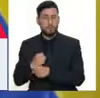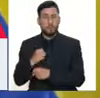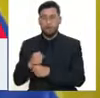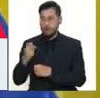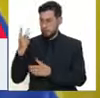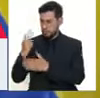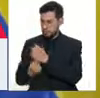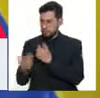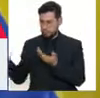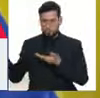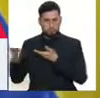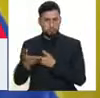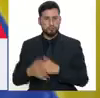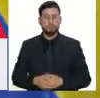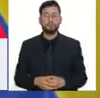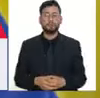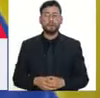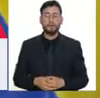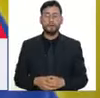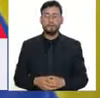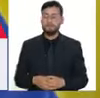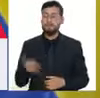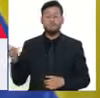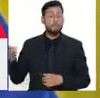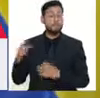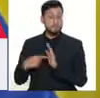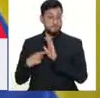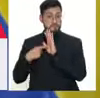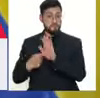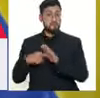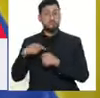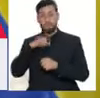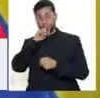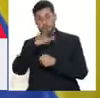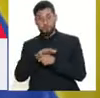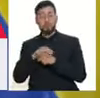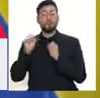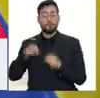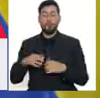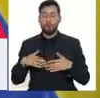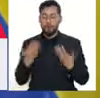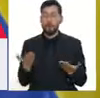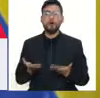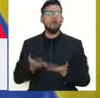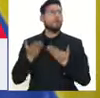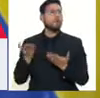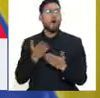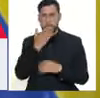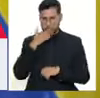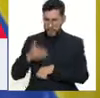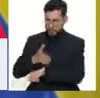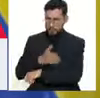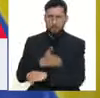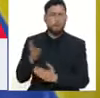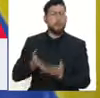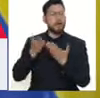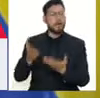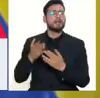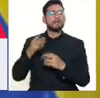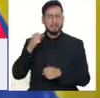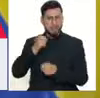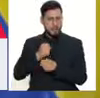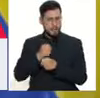ambos países. Ellos demuestra nuestro compromiso común para promover las mejoras en favor del